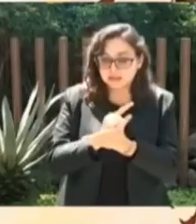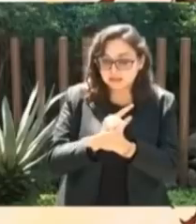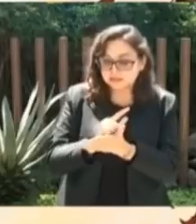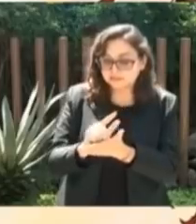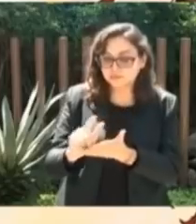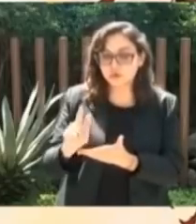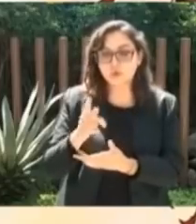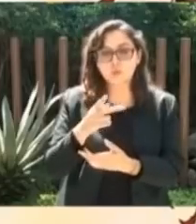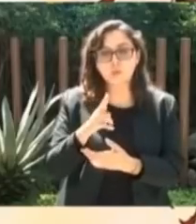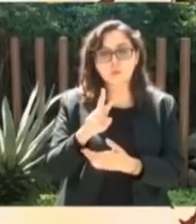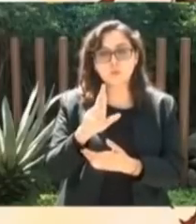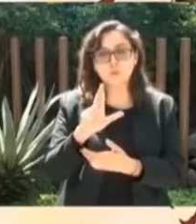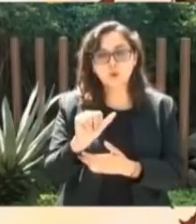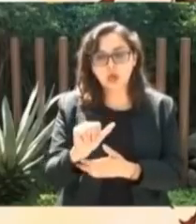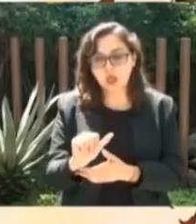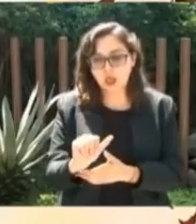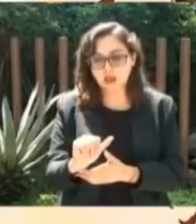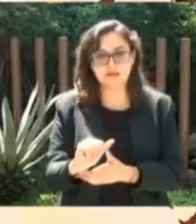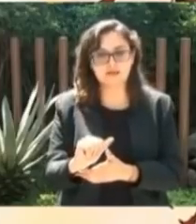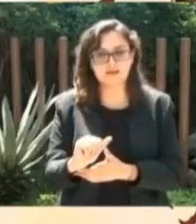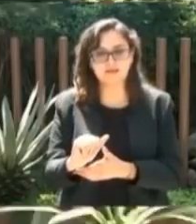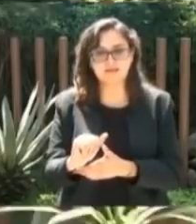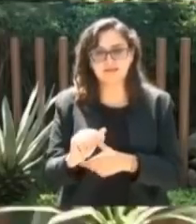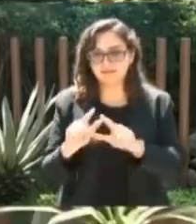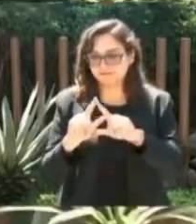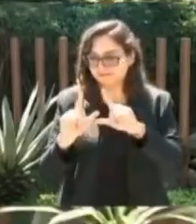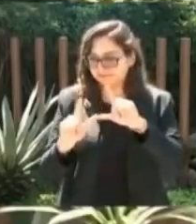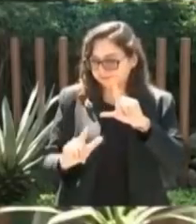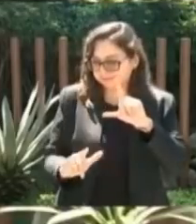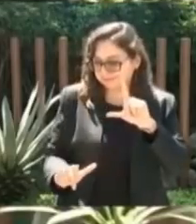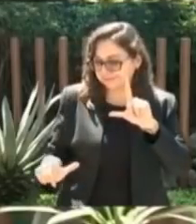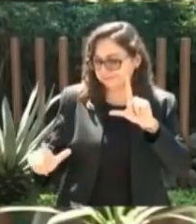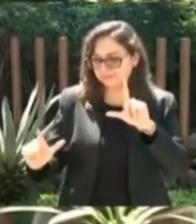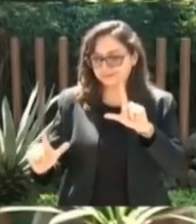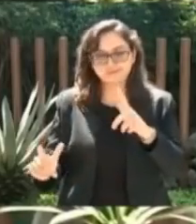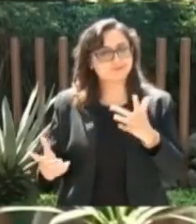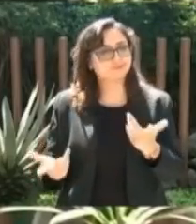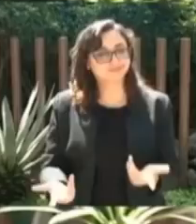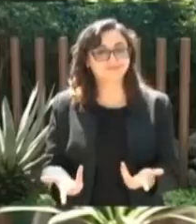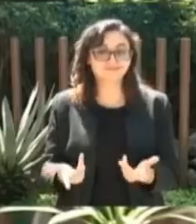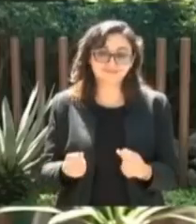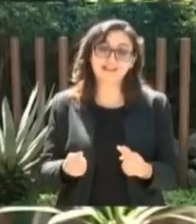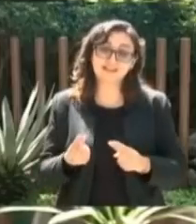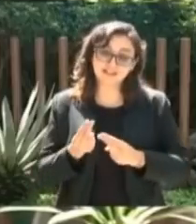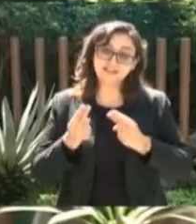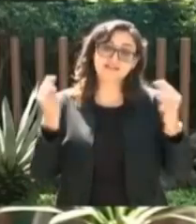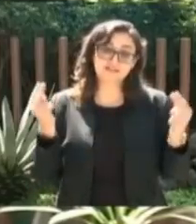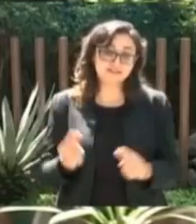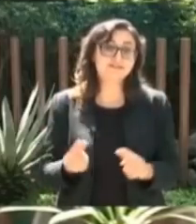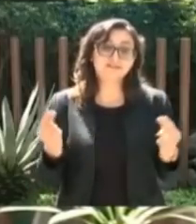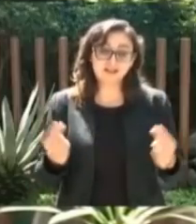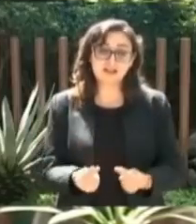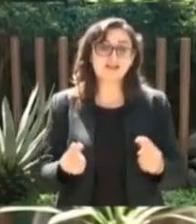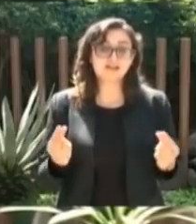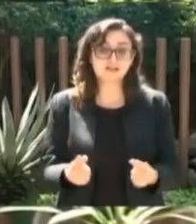pública del país. Pero eso es lo que se necesita y es lo que